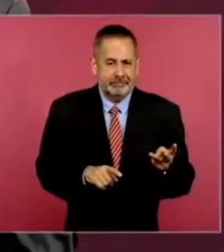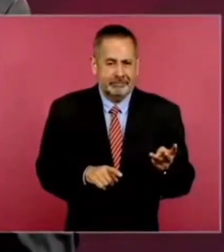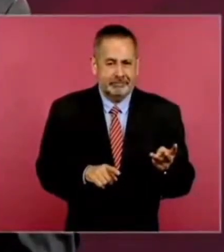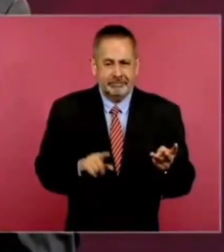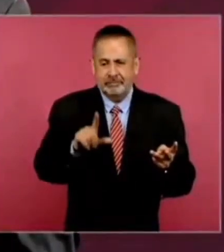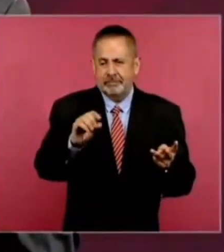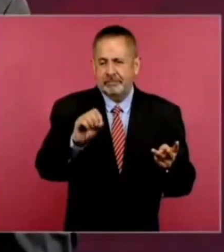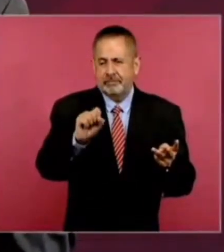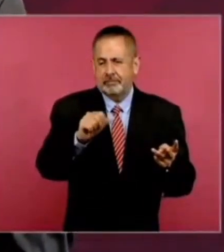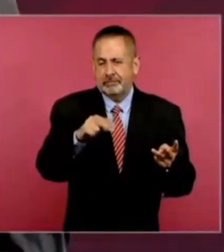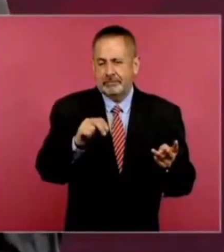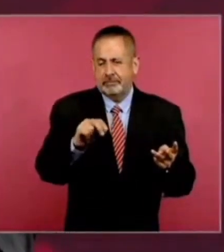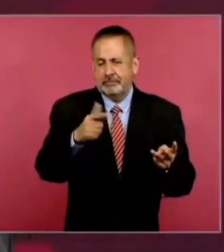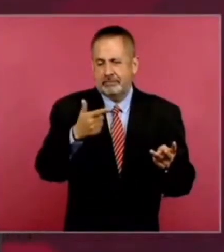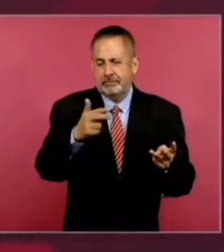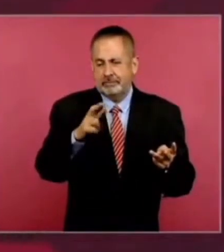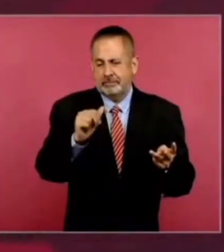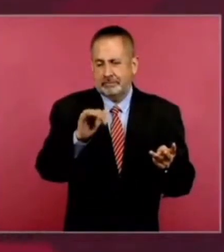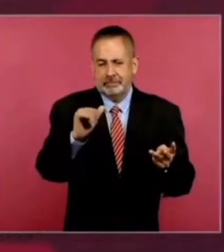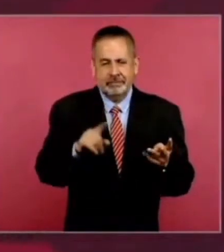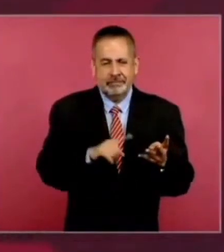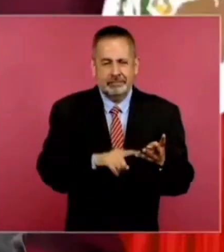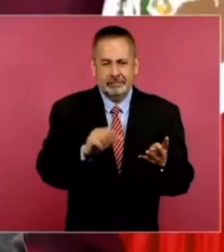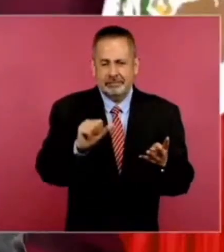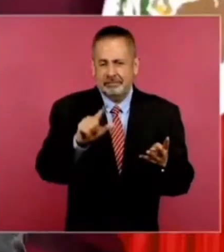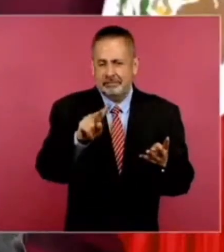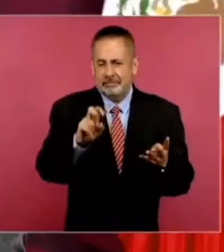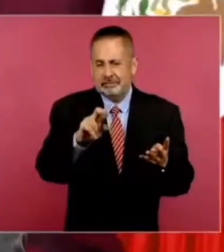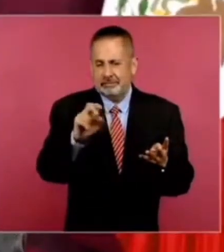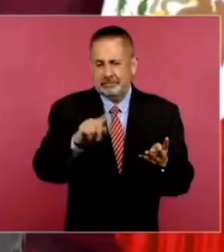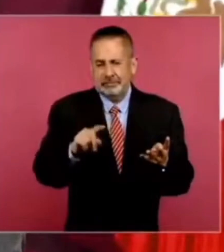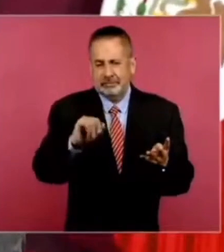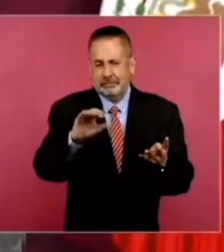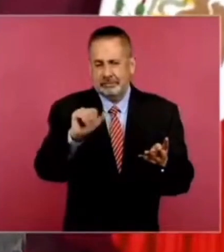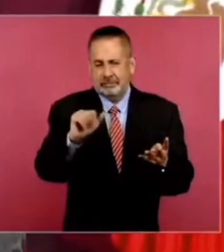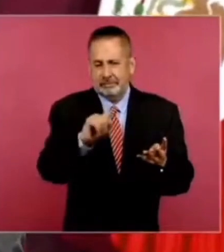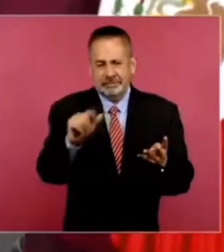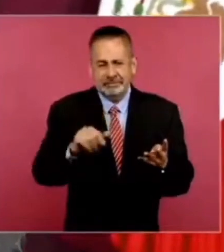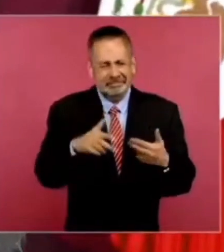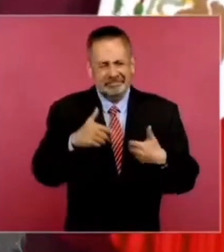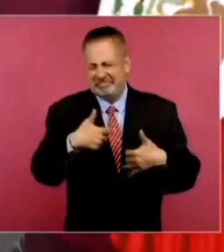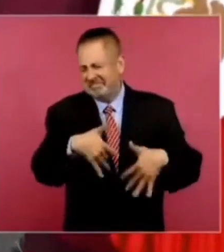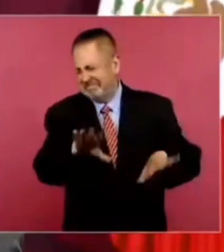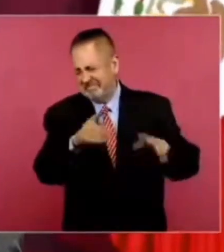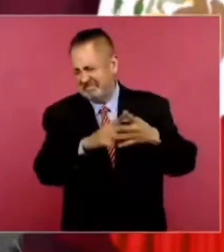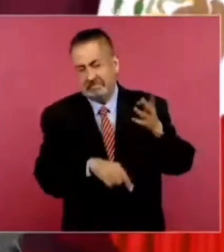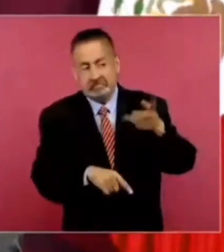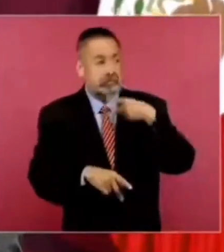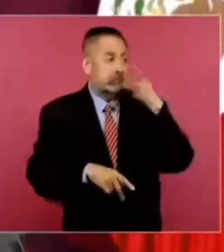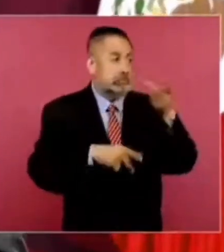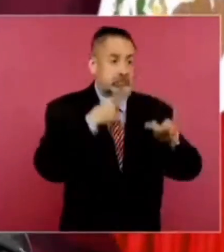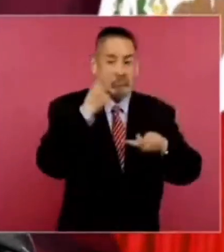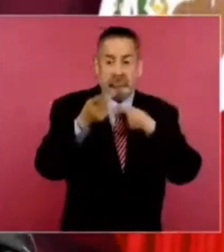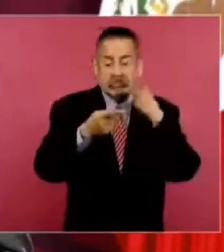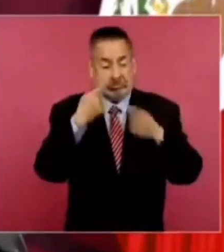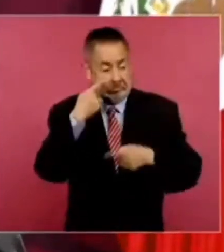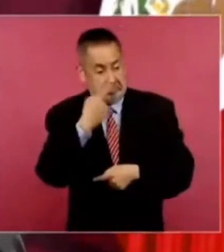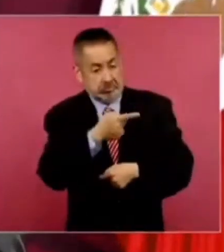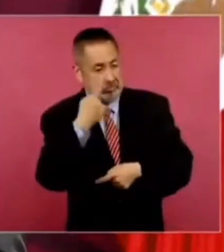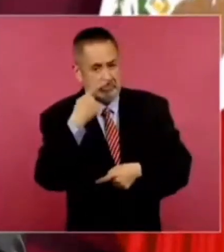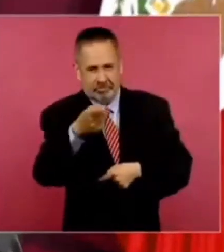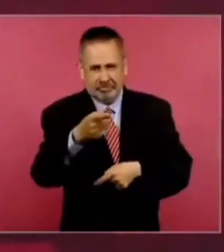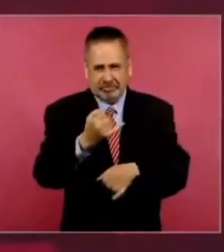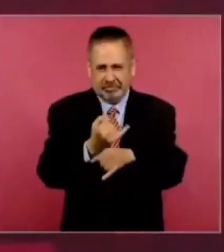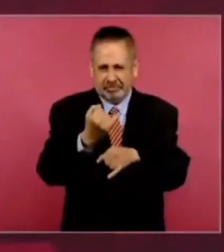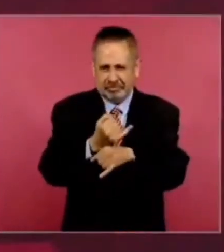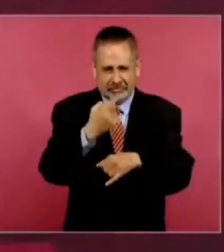Lozano Gracia, Álvarez y Casa, etcétera, etcétera, etcétera. Vean en las